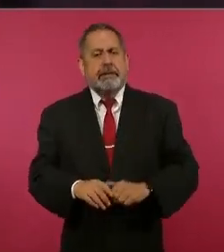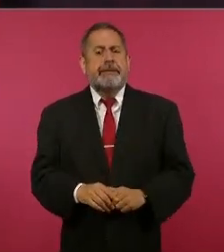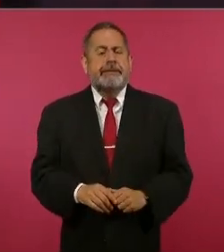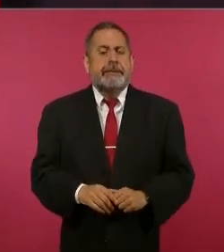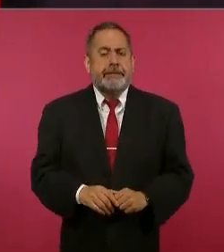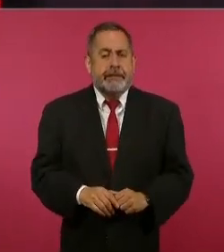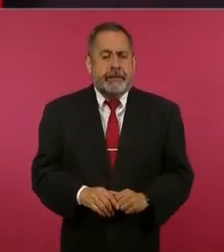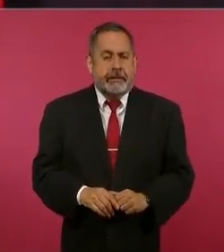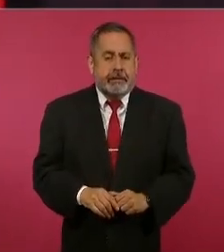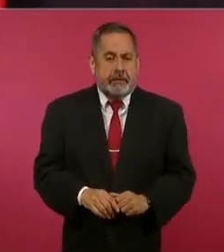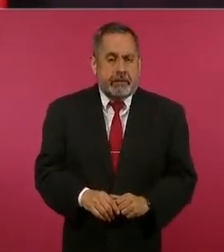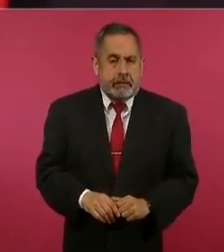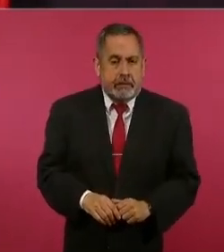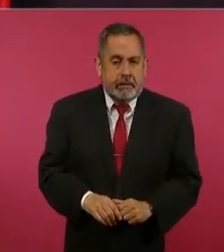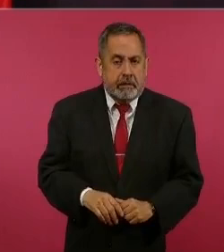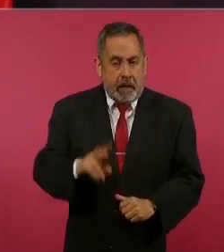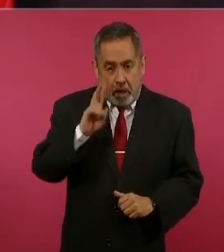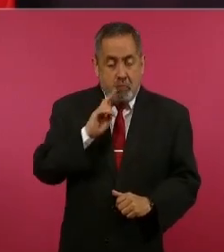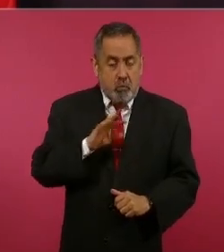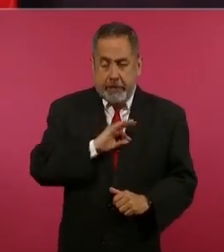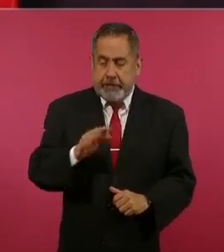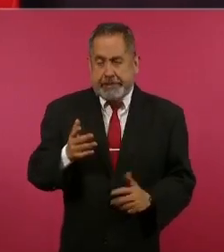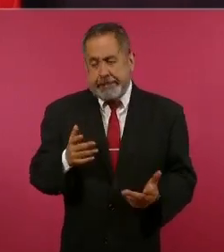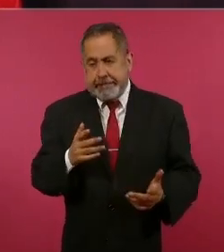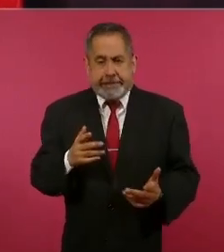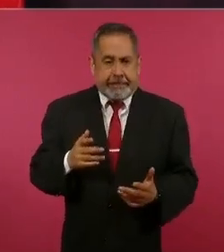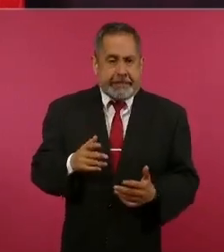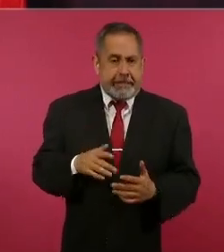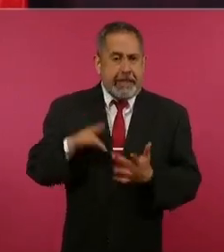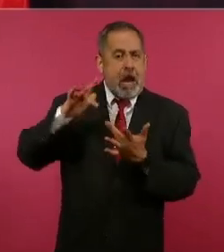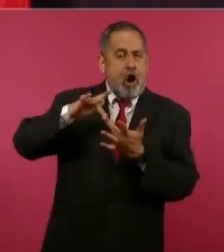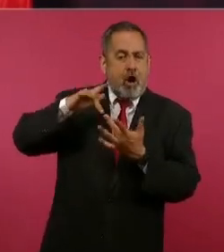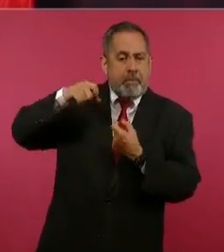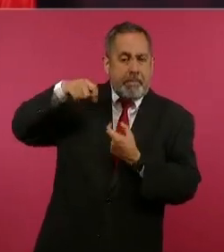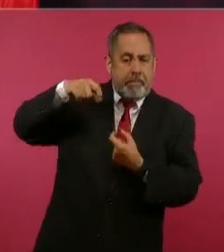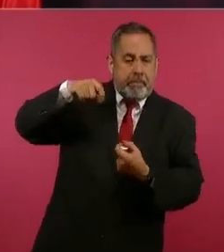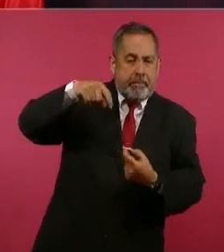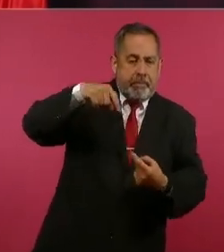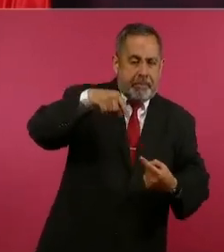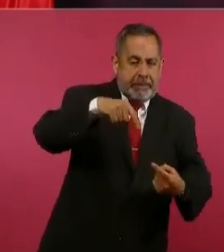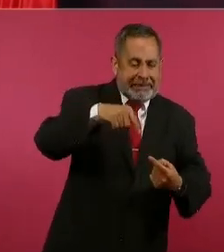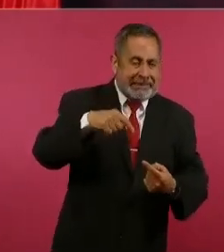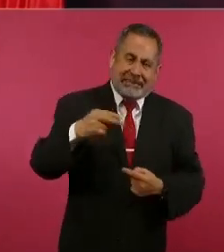el que podamos resolver lo de las comunicaciones,